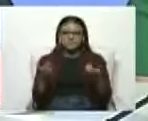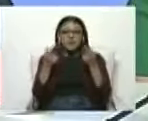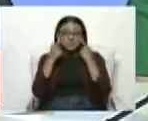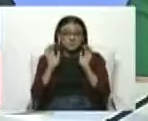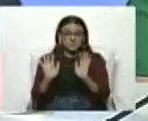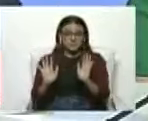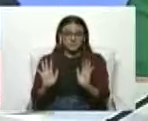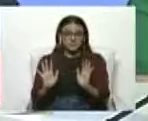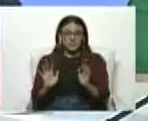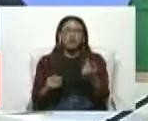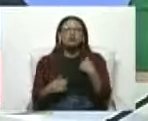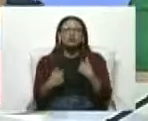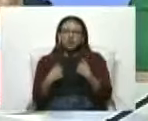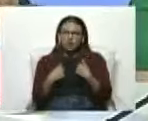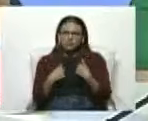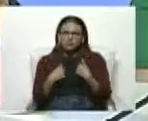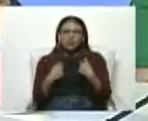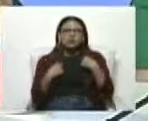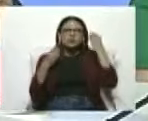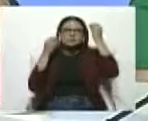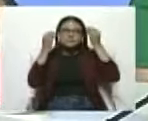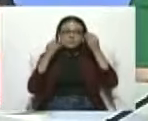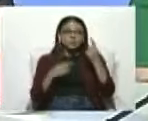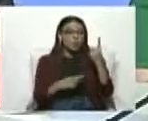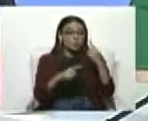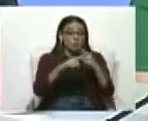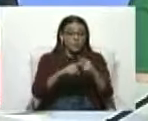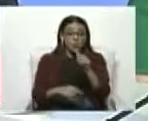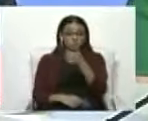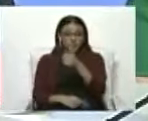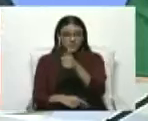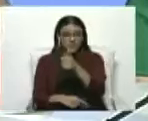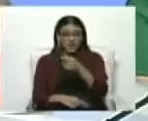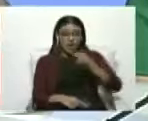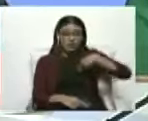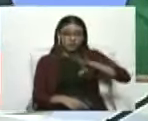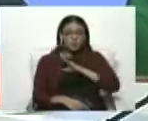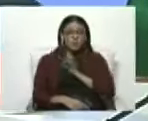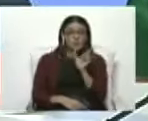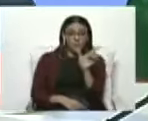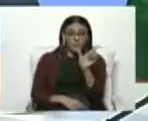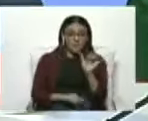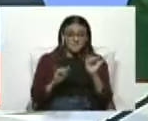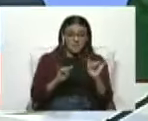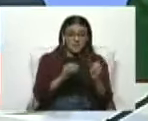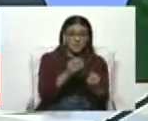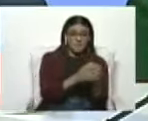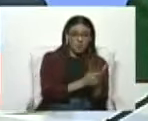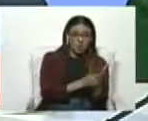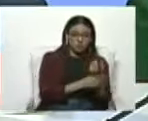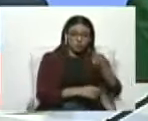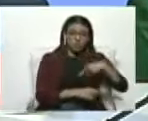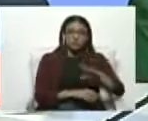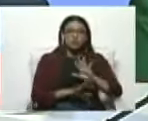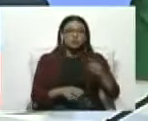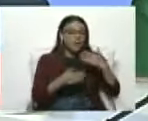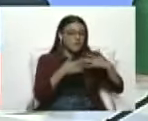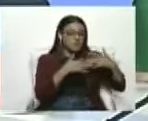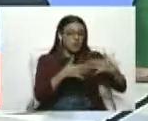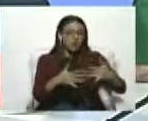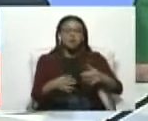yo, el 1 por 10 del Partido Socialista Unido de Venezuela ya tiene, cumple